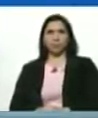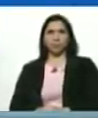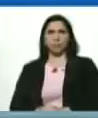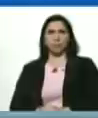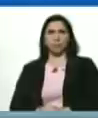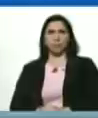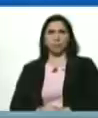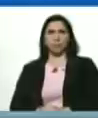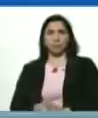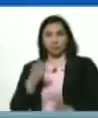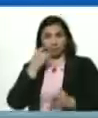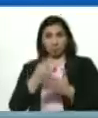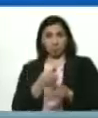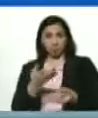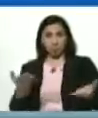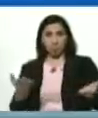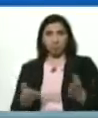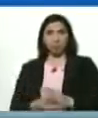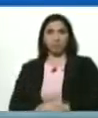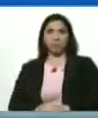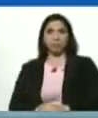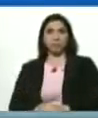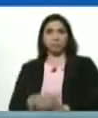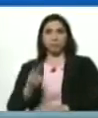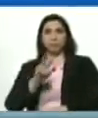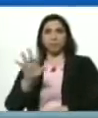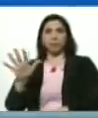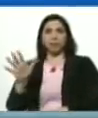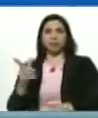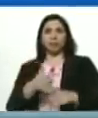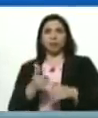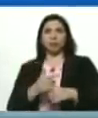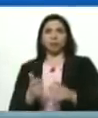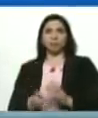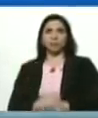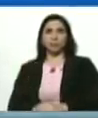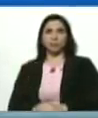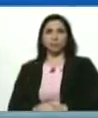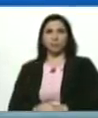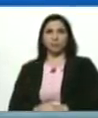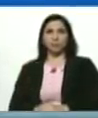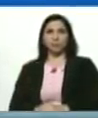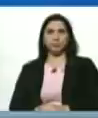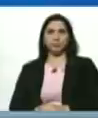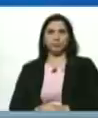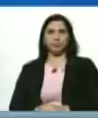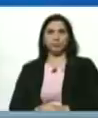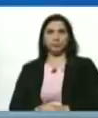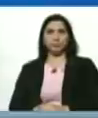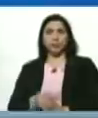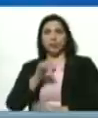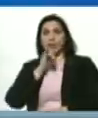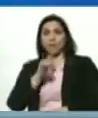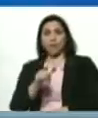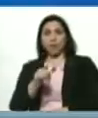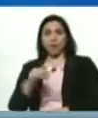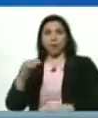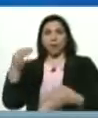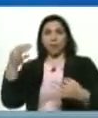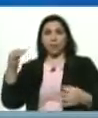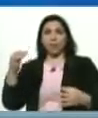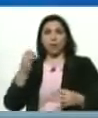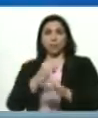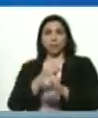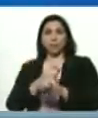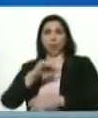maicon fíjense ustedes 25 de agosto informa la página web de